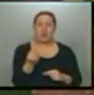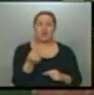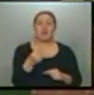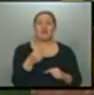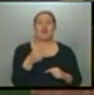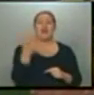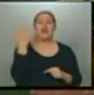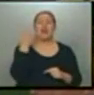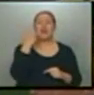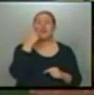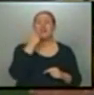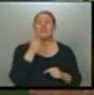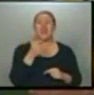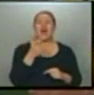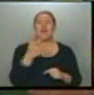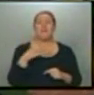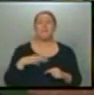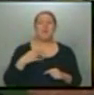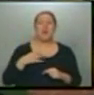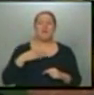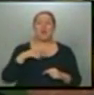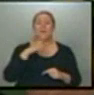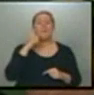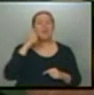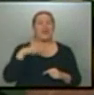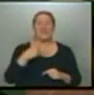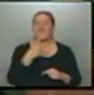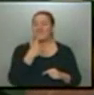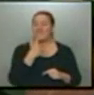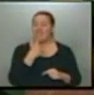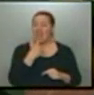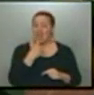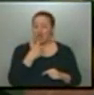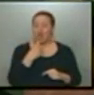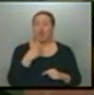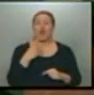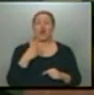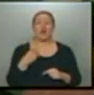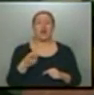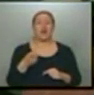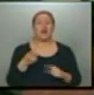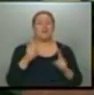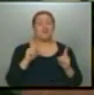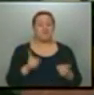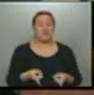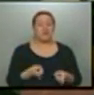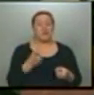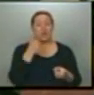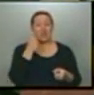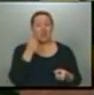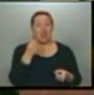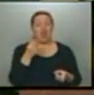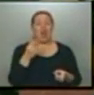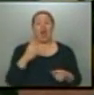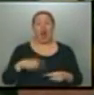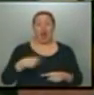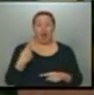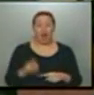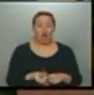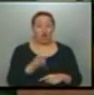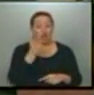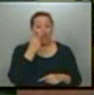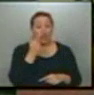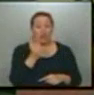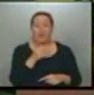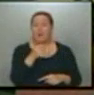de los Martín Fierros, ahí está Nazareno Caseros, sí, también desde Nueva York. Ah, el día hace poquito, Martín de los Martín Fierros. Tres semanas. Al otro día,